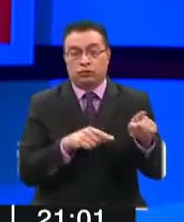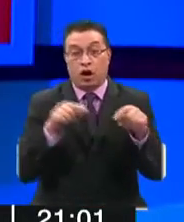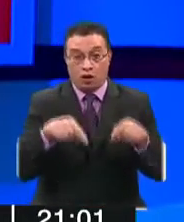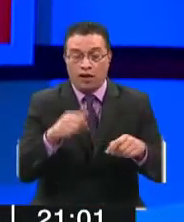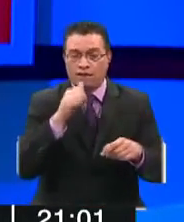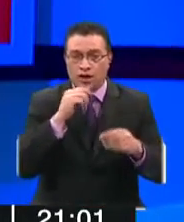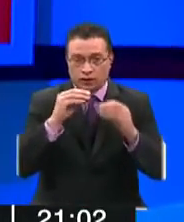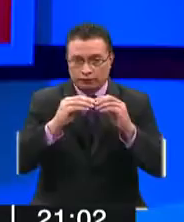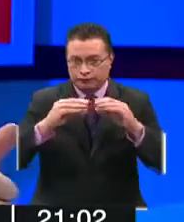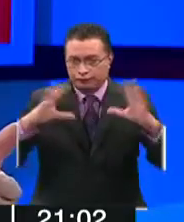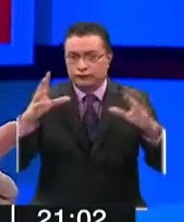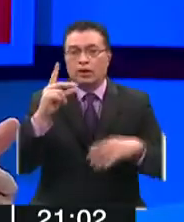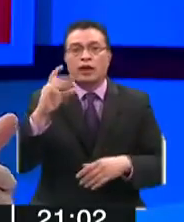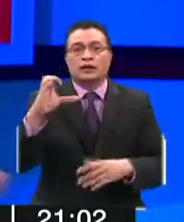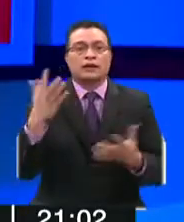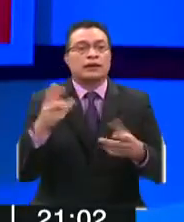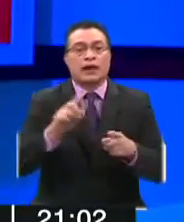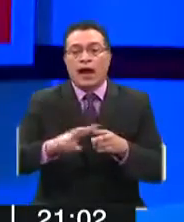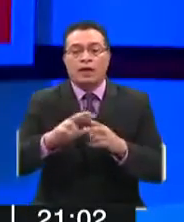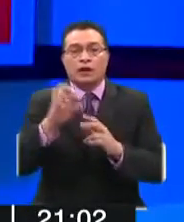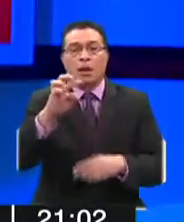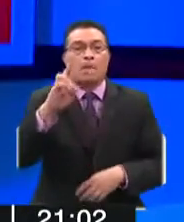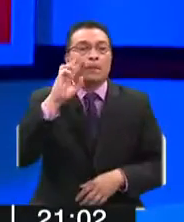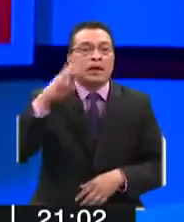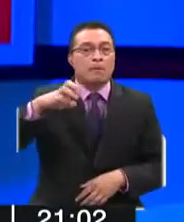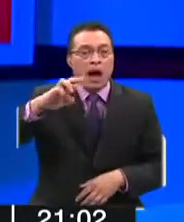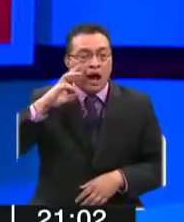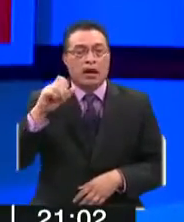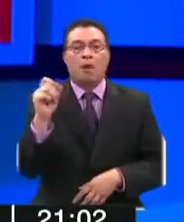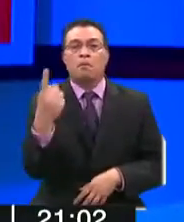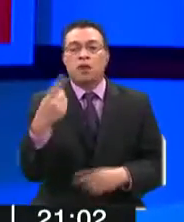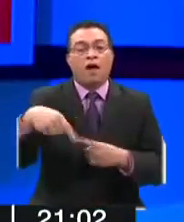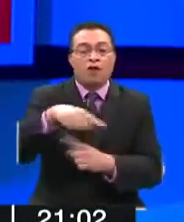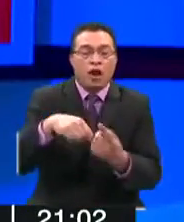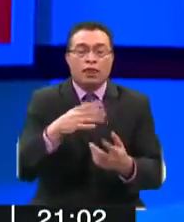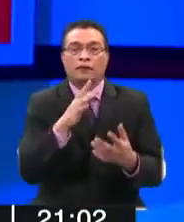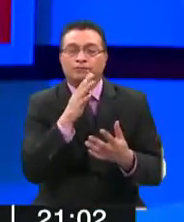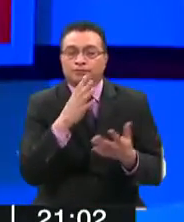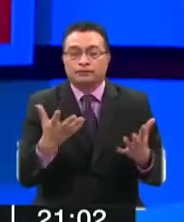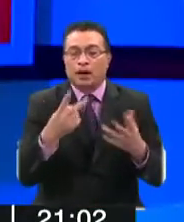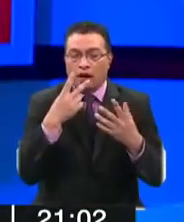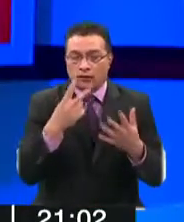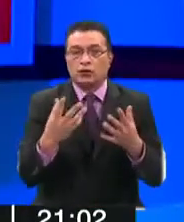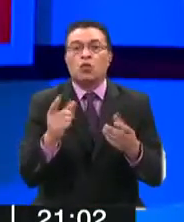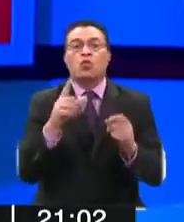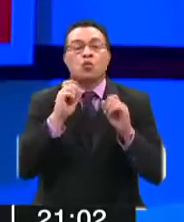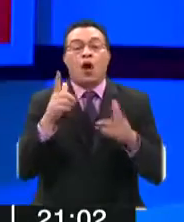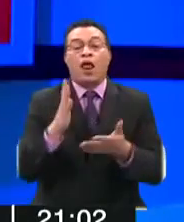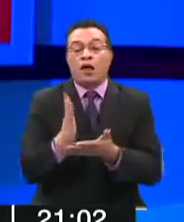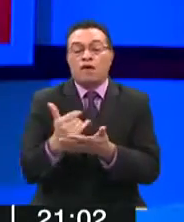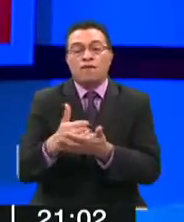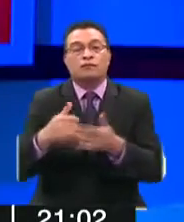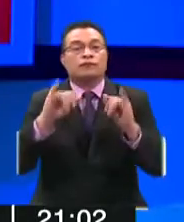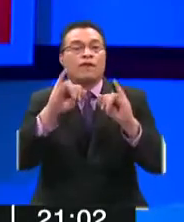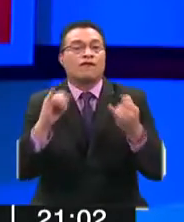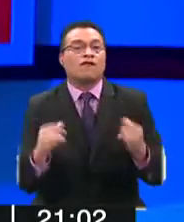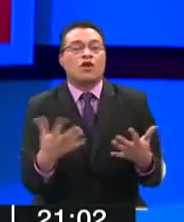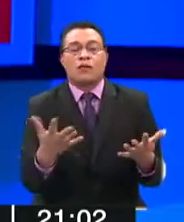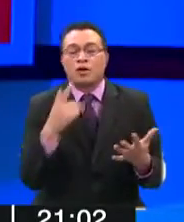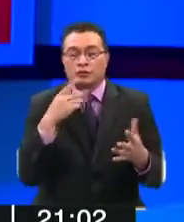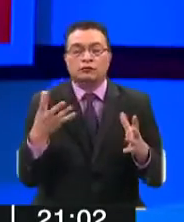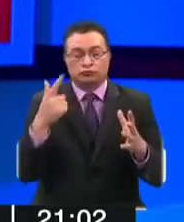en la DC, eso sí. Si Goich irá a primarias o a primera vuelta es lo principal, y eso dependerá en gran medida de la forma que adopte la nueva mayoría como